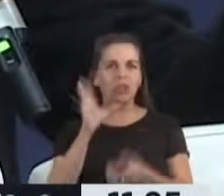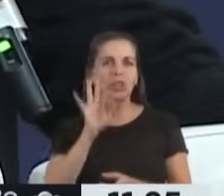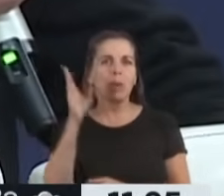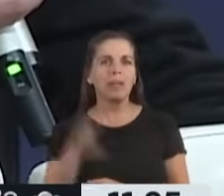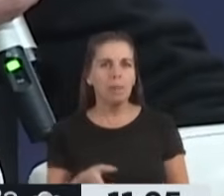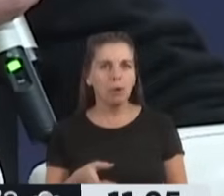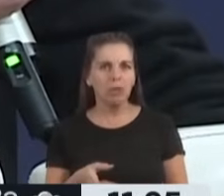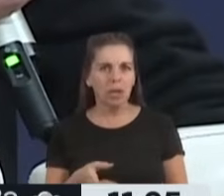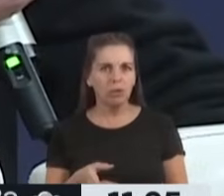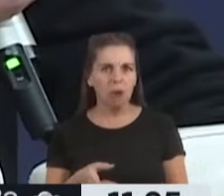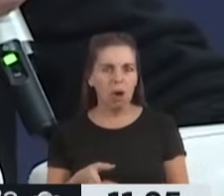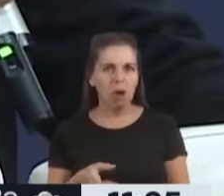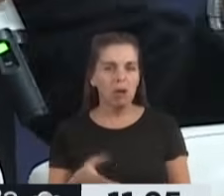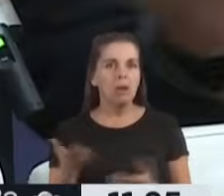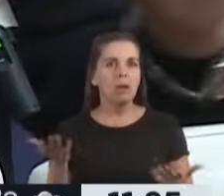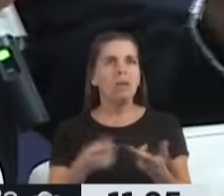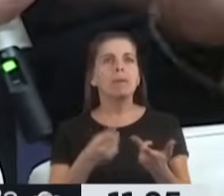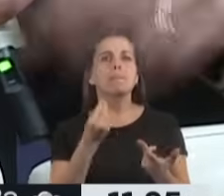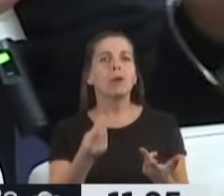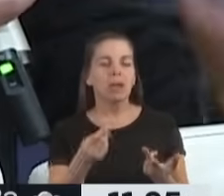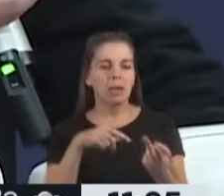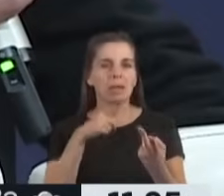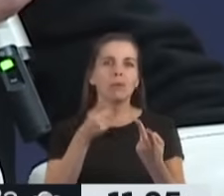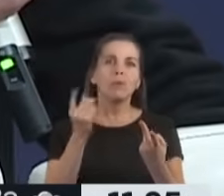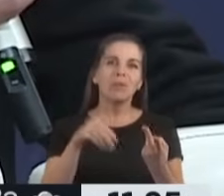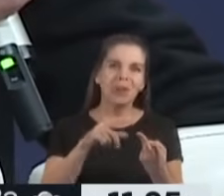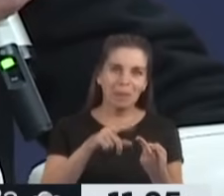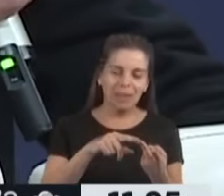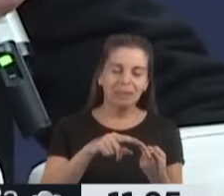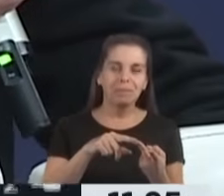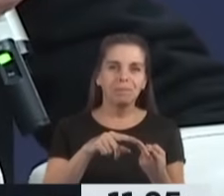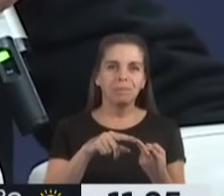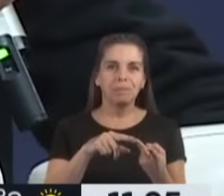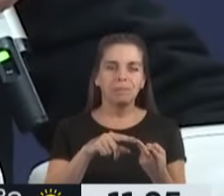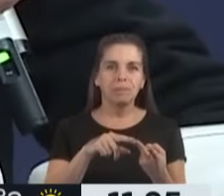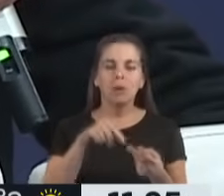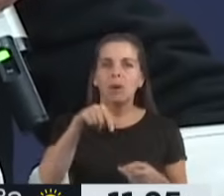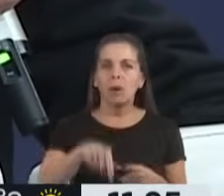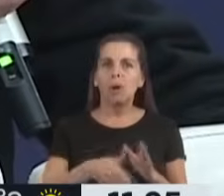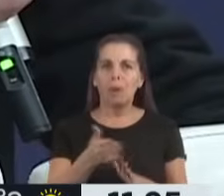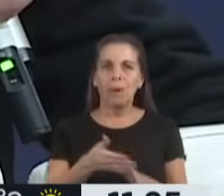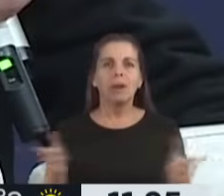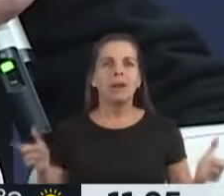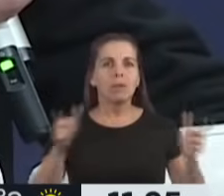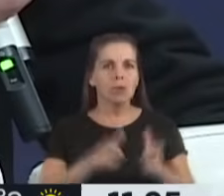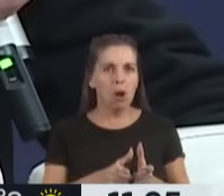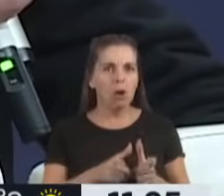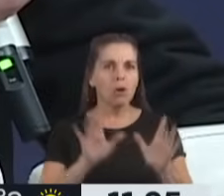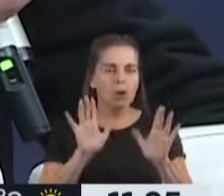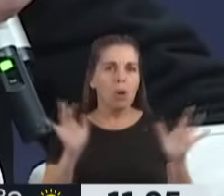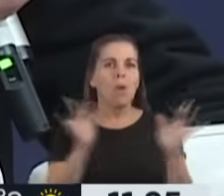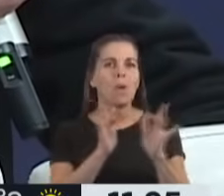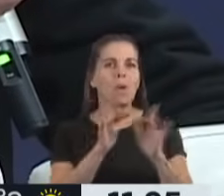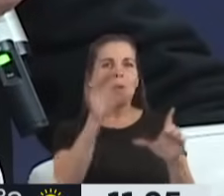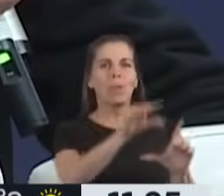todos los atrasos que viene teniendo. Y una pequeña pregunta más es, hoy va a haber una reunión, tenemos entendido, virtual